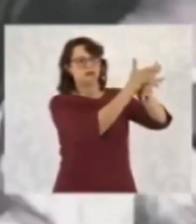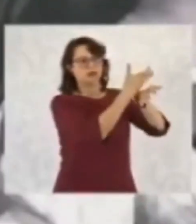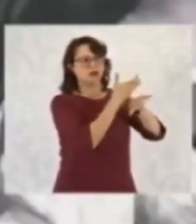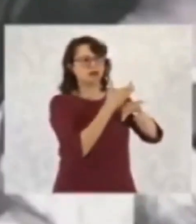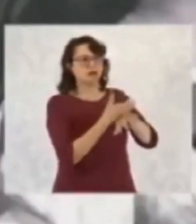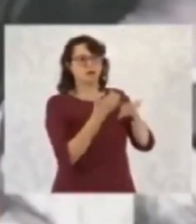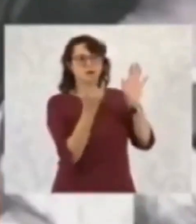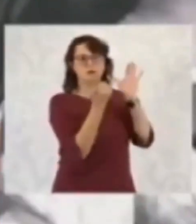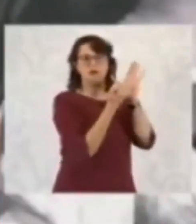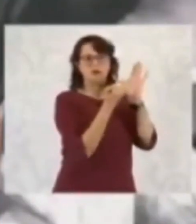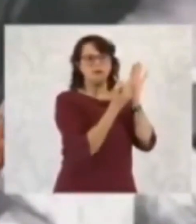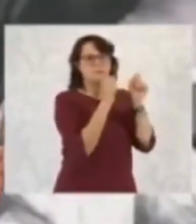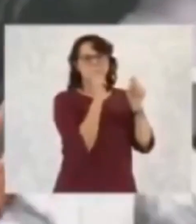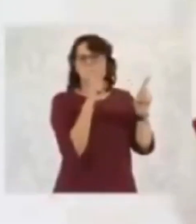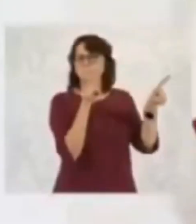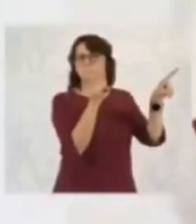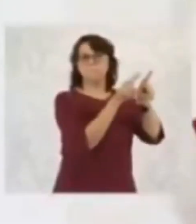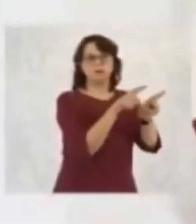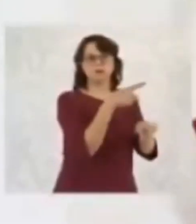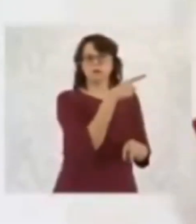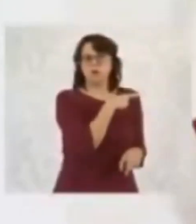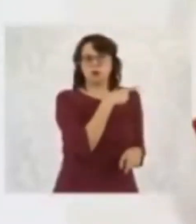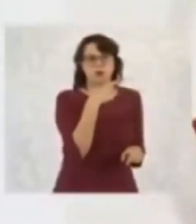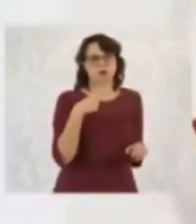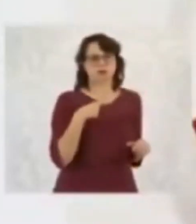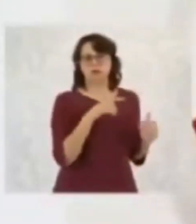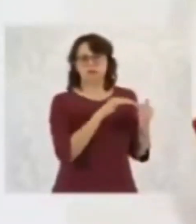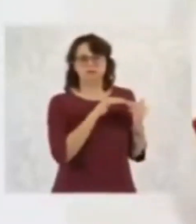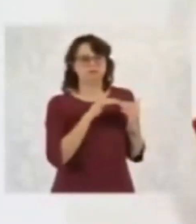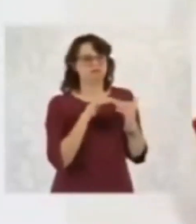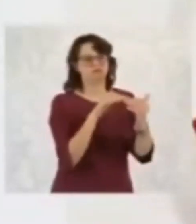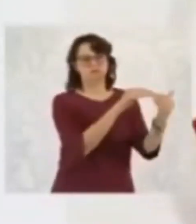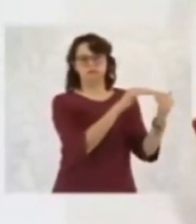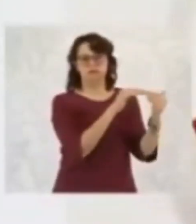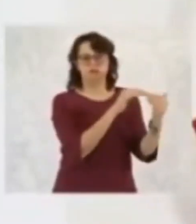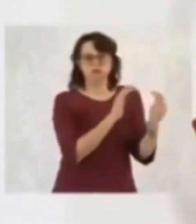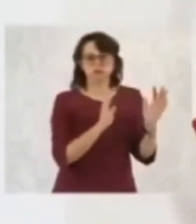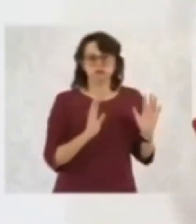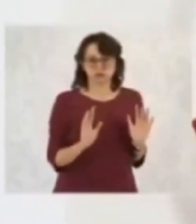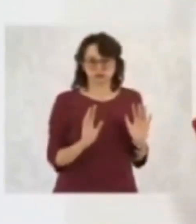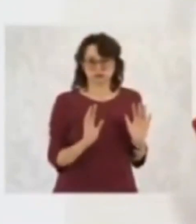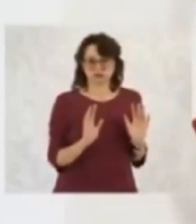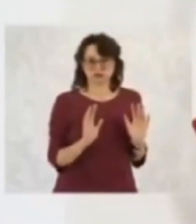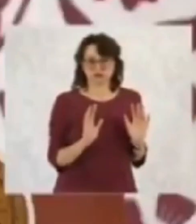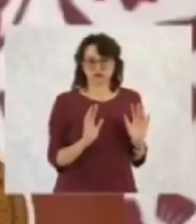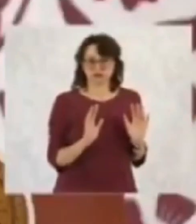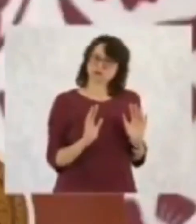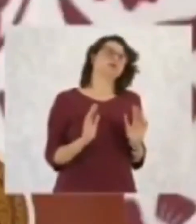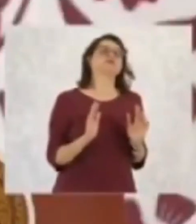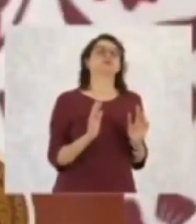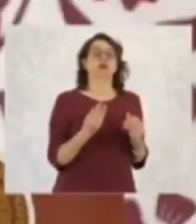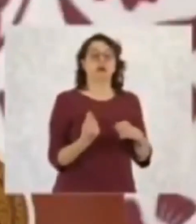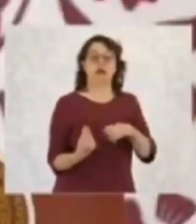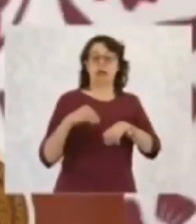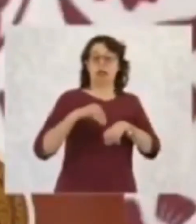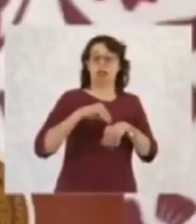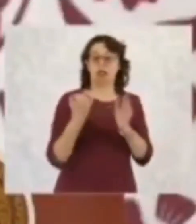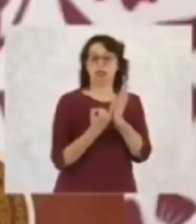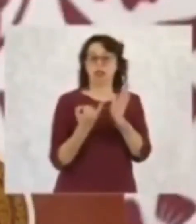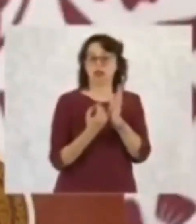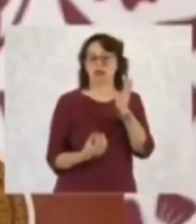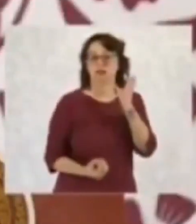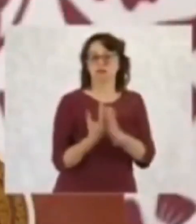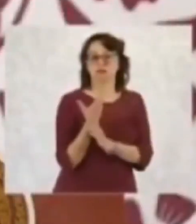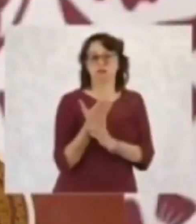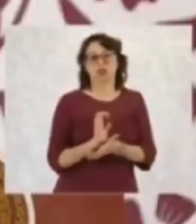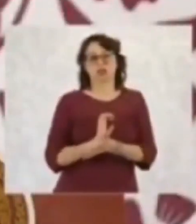los nacionales, es decir, los ciudadanos estadounidenses en los Estados Unidos. Es decir, sería discriminatorio en términos